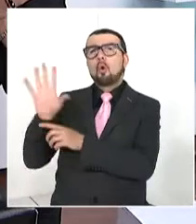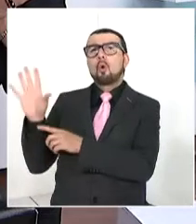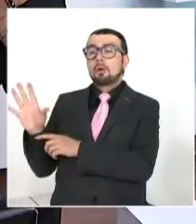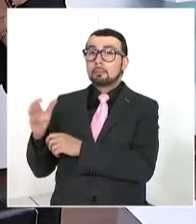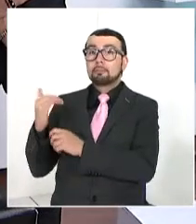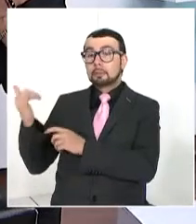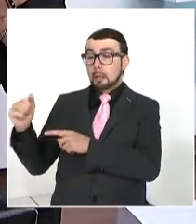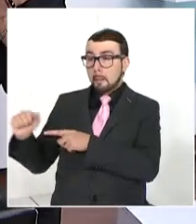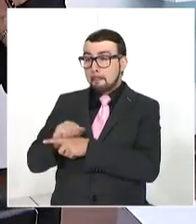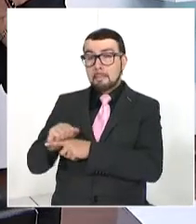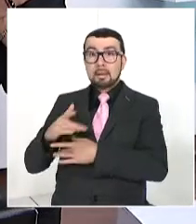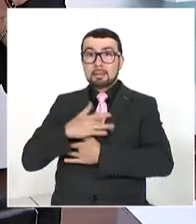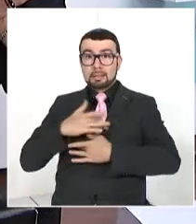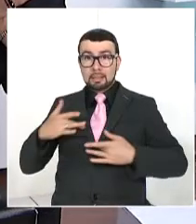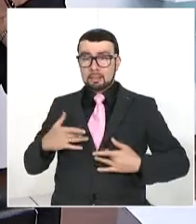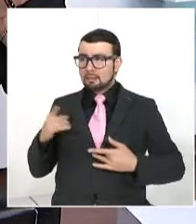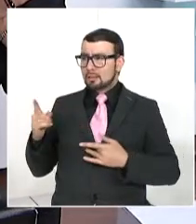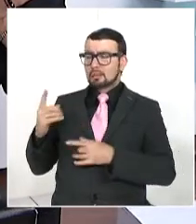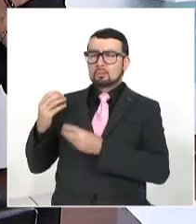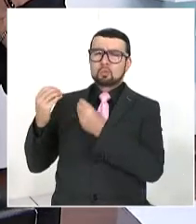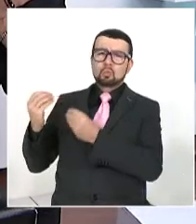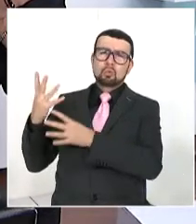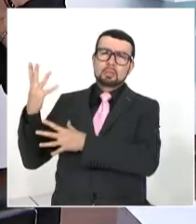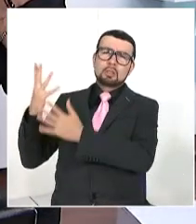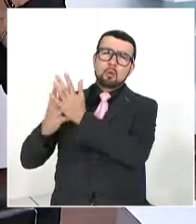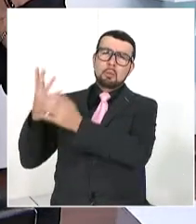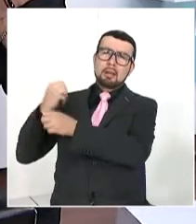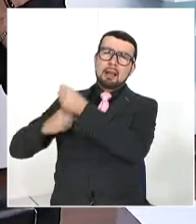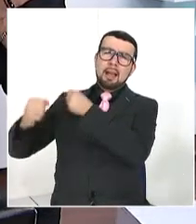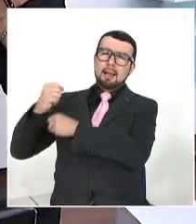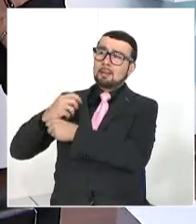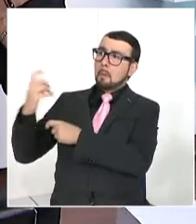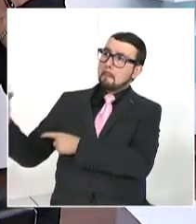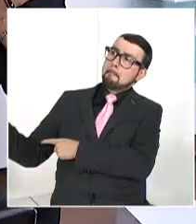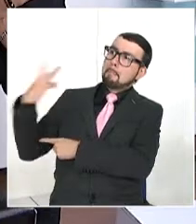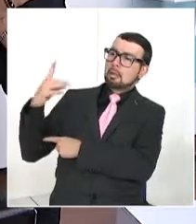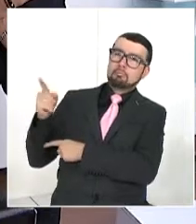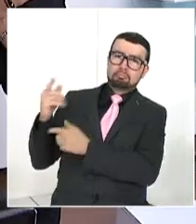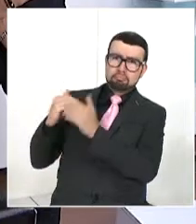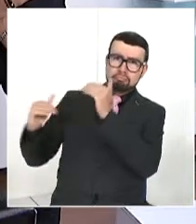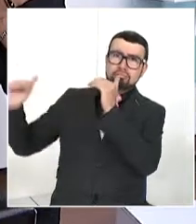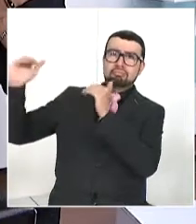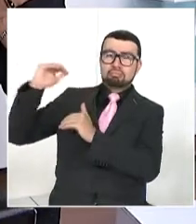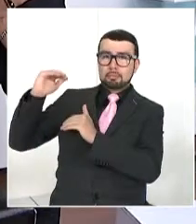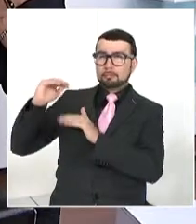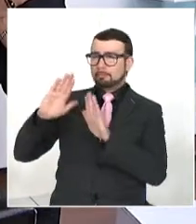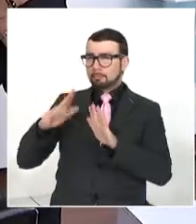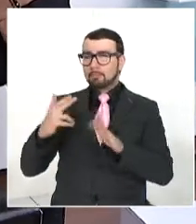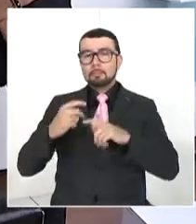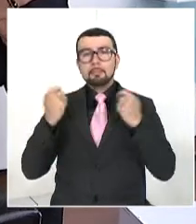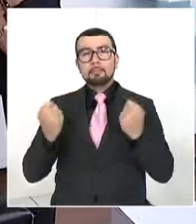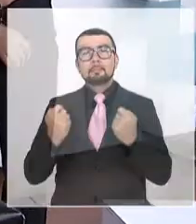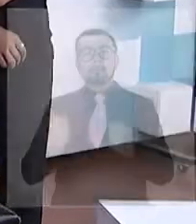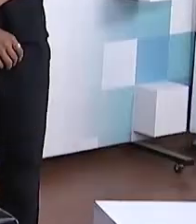práctica de la salud nos llevan 5.000 años de ventaja. Vamos a este corte comerciales.